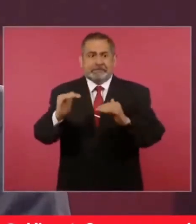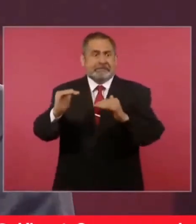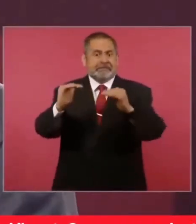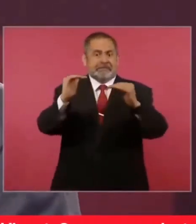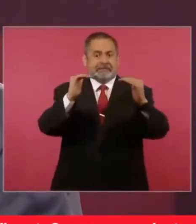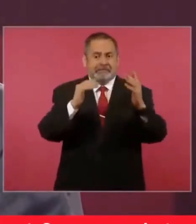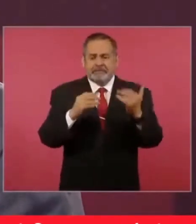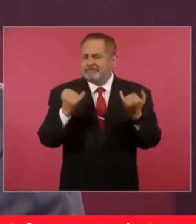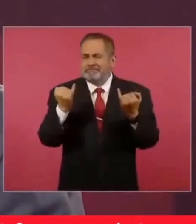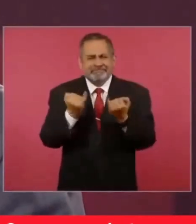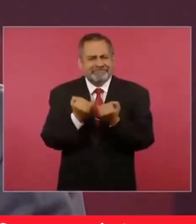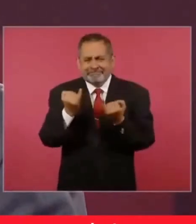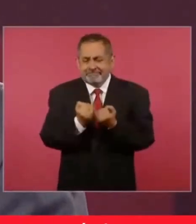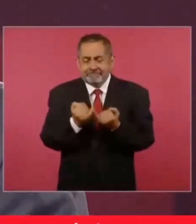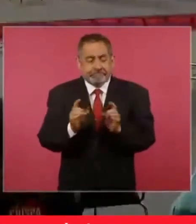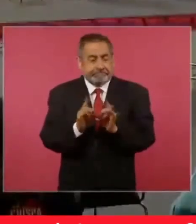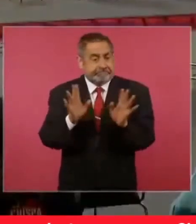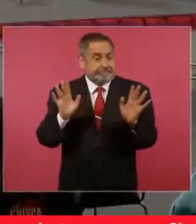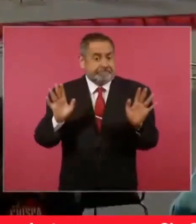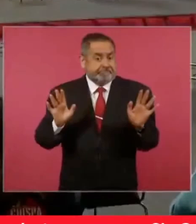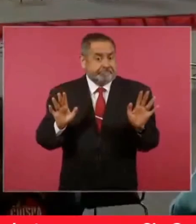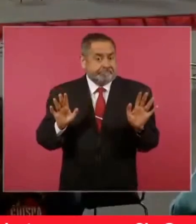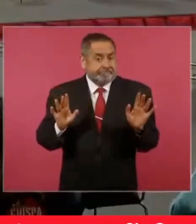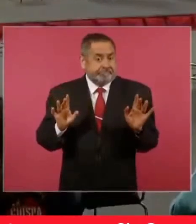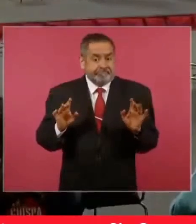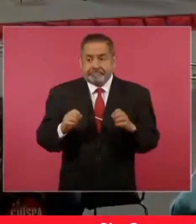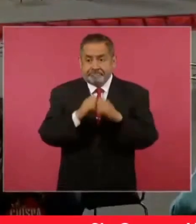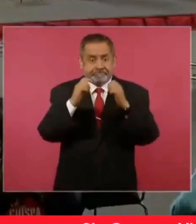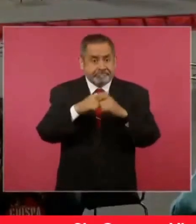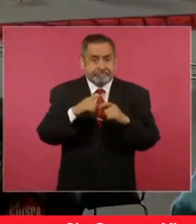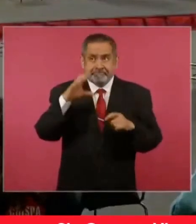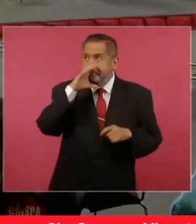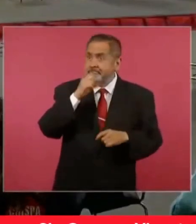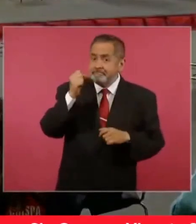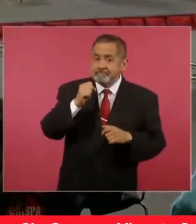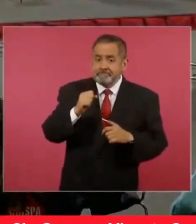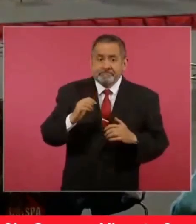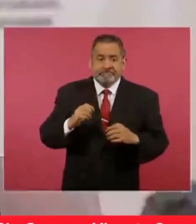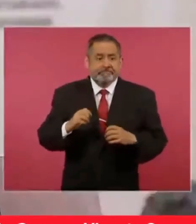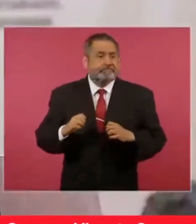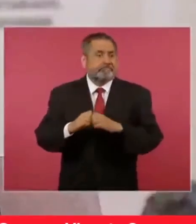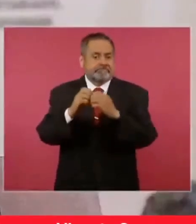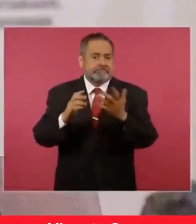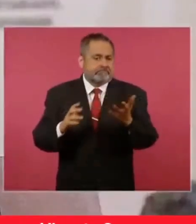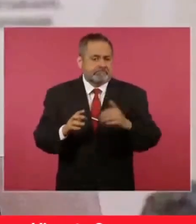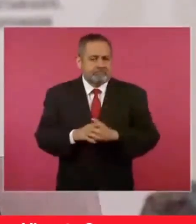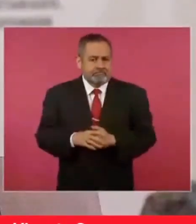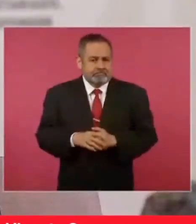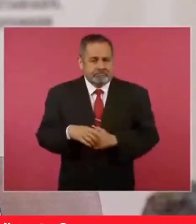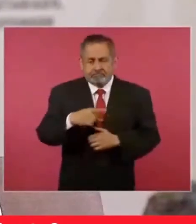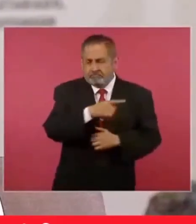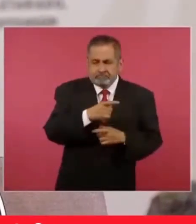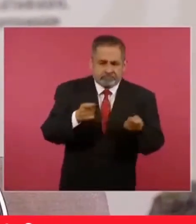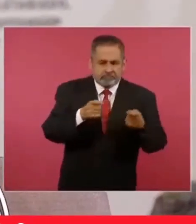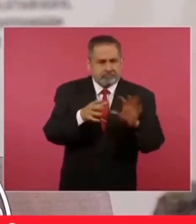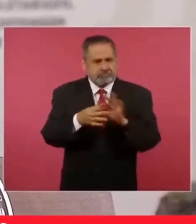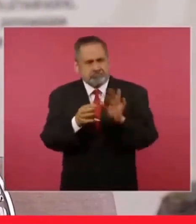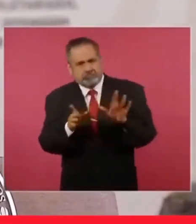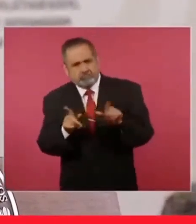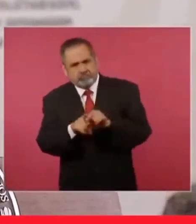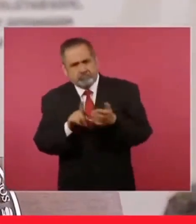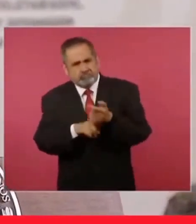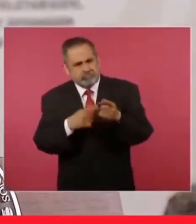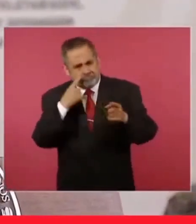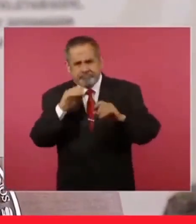crecimiento inadvertido del calor. Pero fue atendido, esperemos que haya